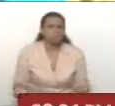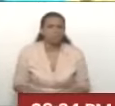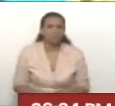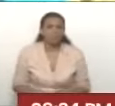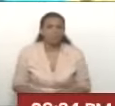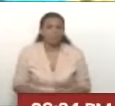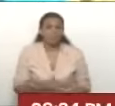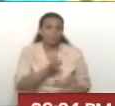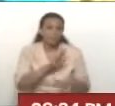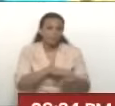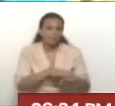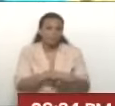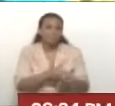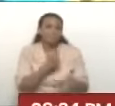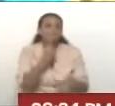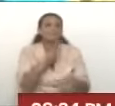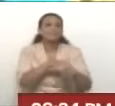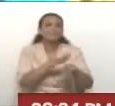Pero yo les digo desde aquí,